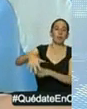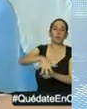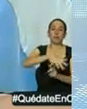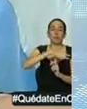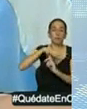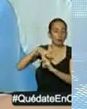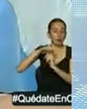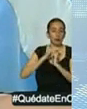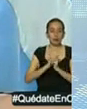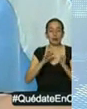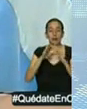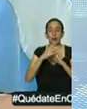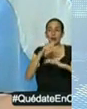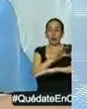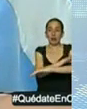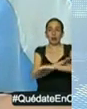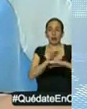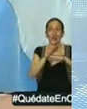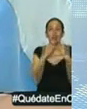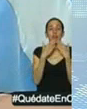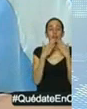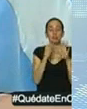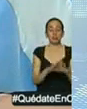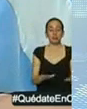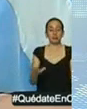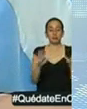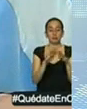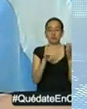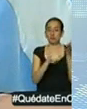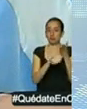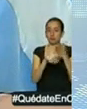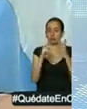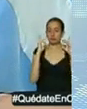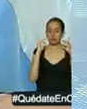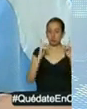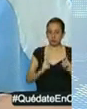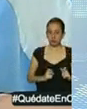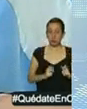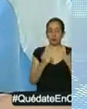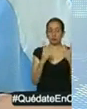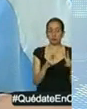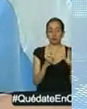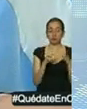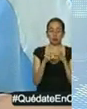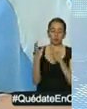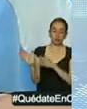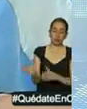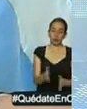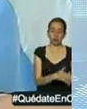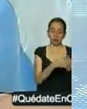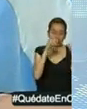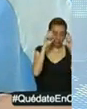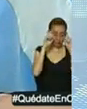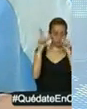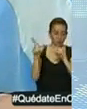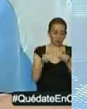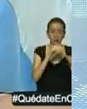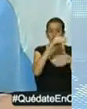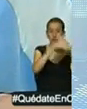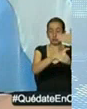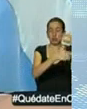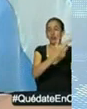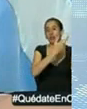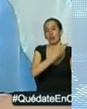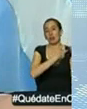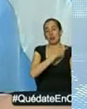Tarea Conjunta presidida por Jorge Guatec. Mayra, la historia nos enseña, a través de casos de otra índole, que cuando alguien pierde un ser querido, lo